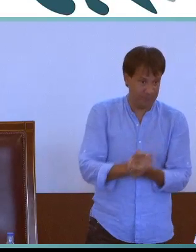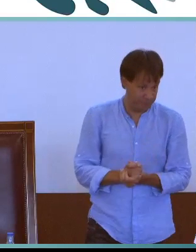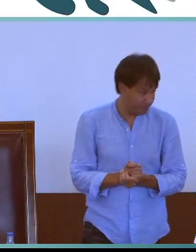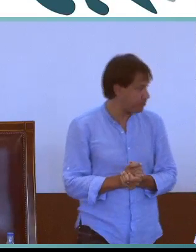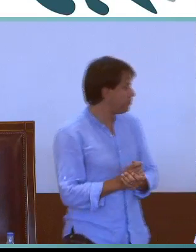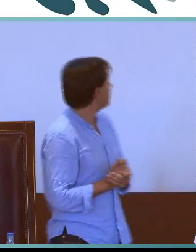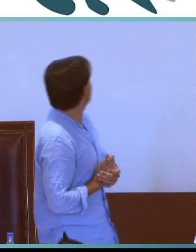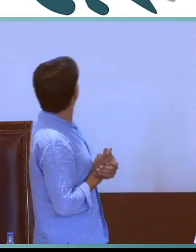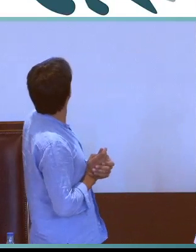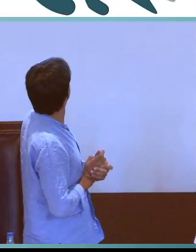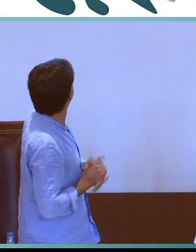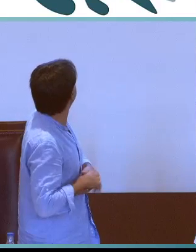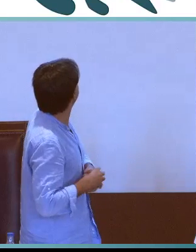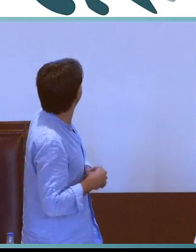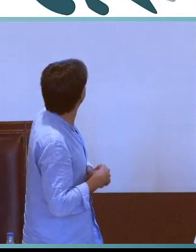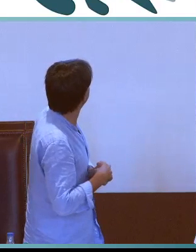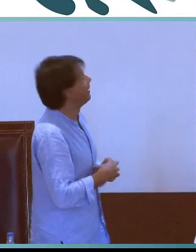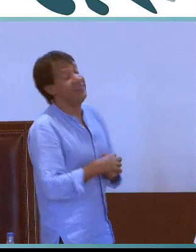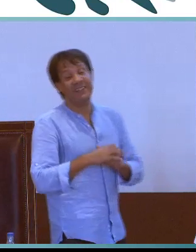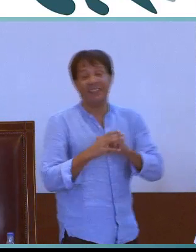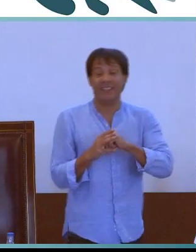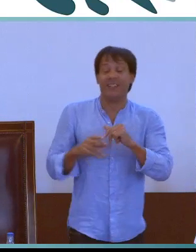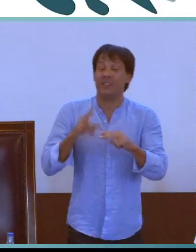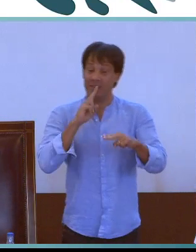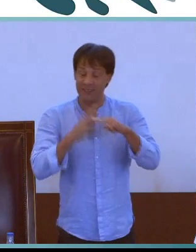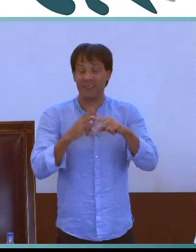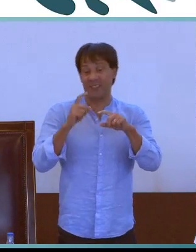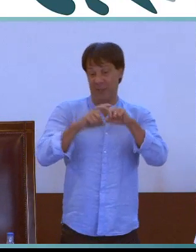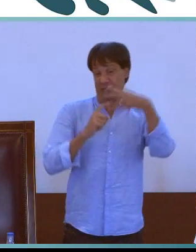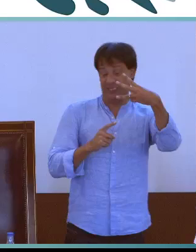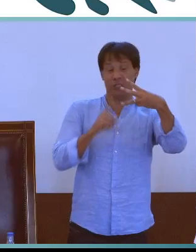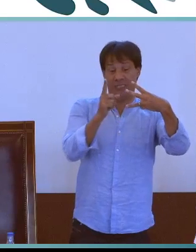qué correspondía, cuál era el signo al que correspondía.